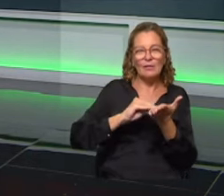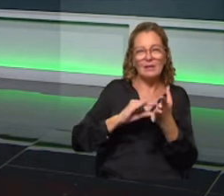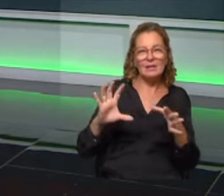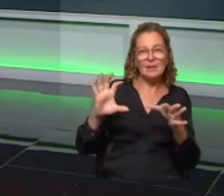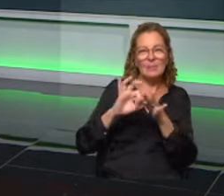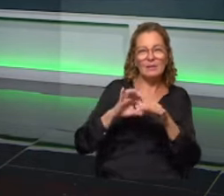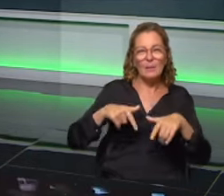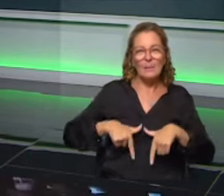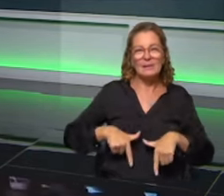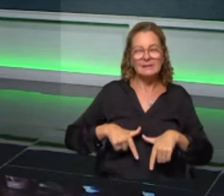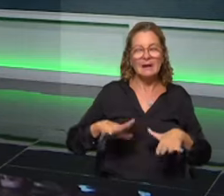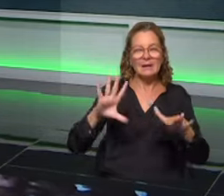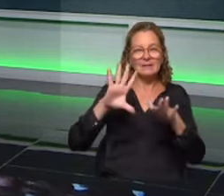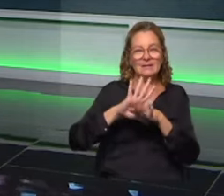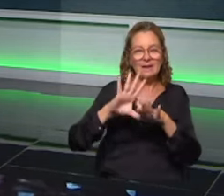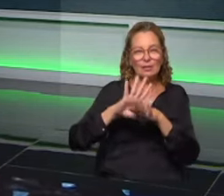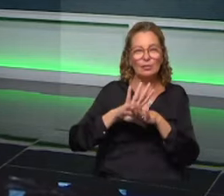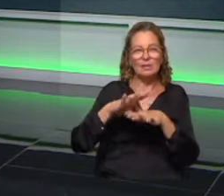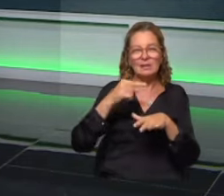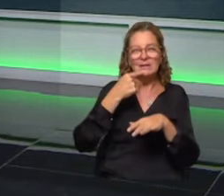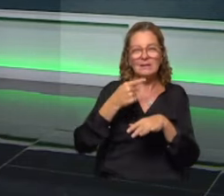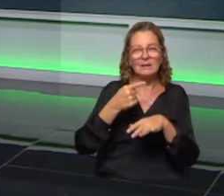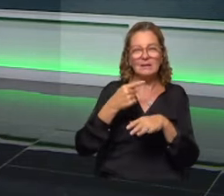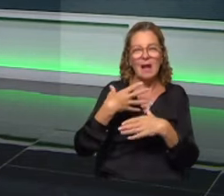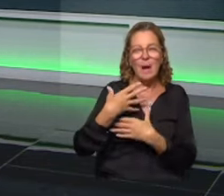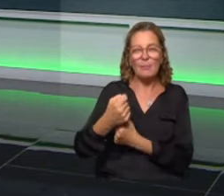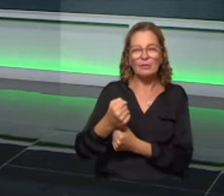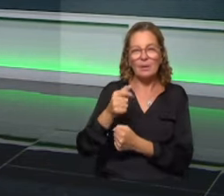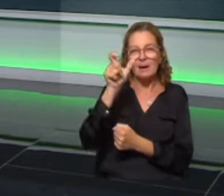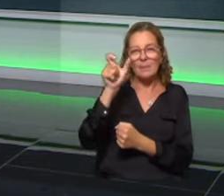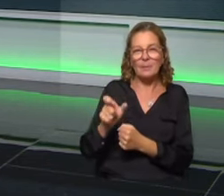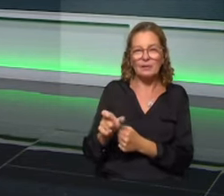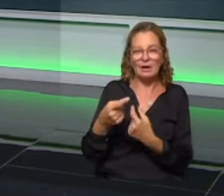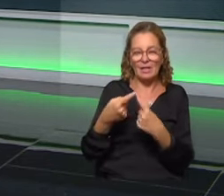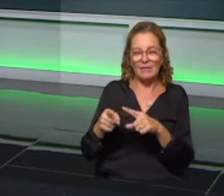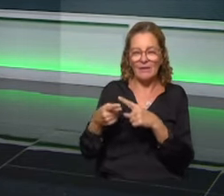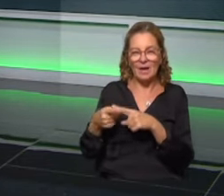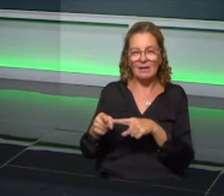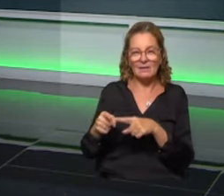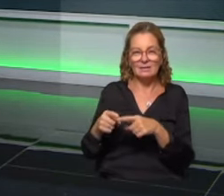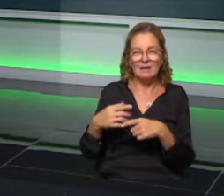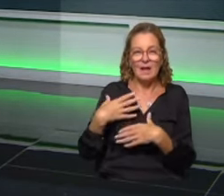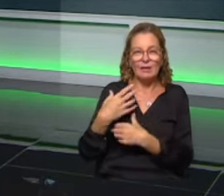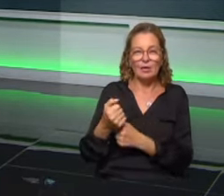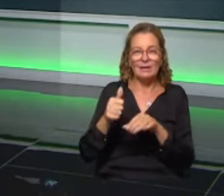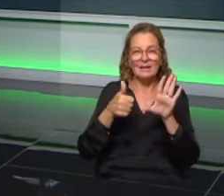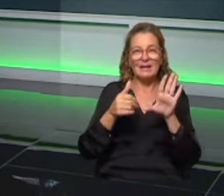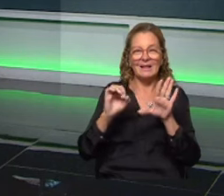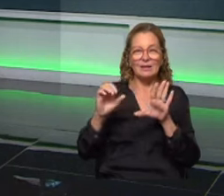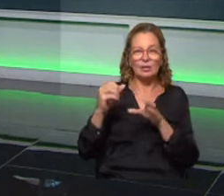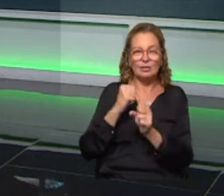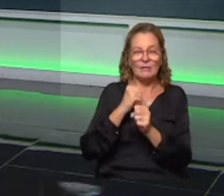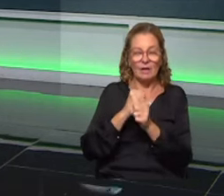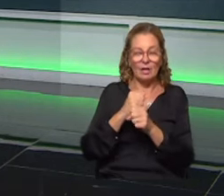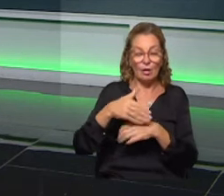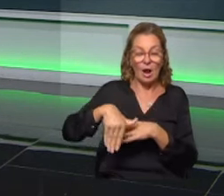del Ministerio de Desarrollo Social y que brindaban asesoría a las personas sobre distintas asistencias sociales. 600 trabajadores quedaron